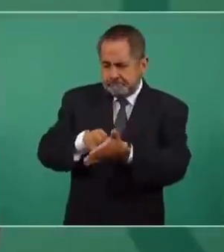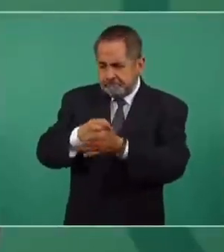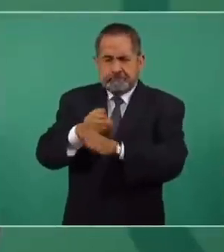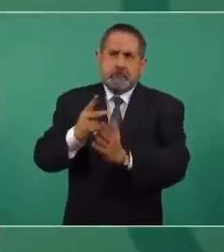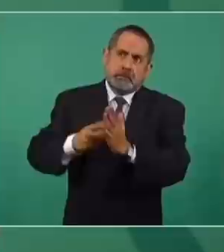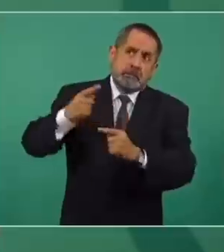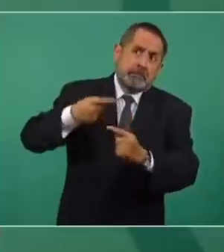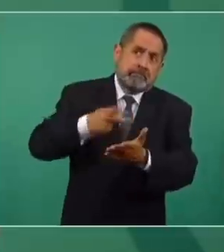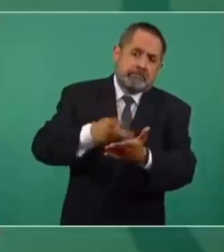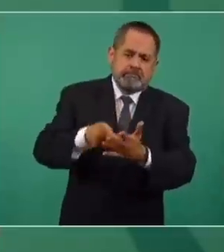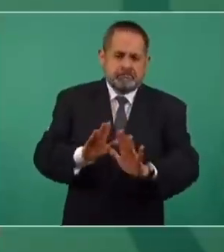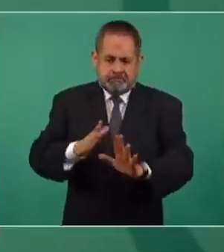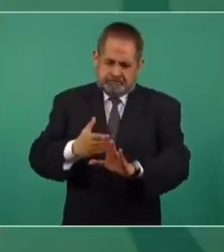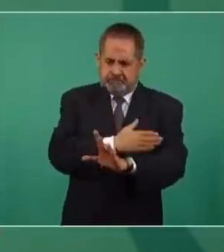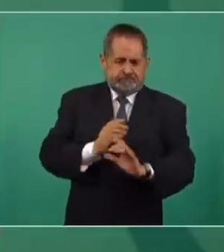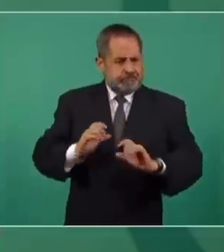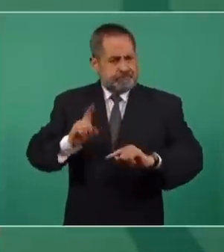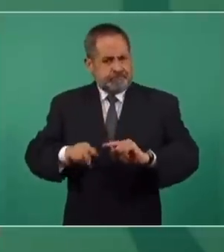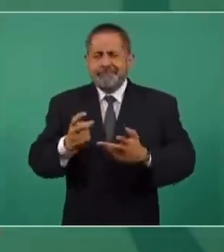con la no repetición.